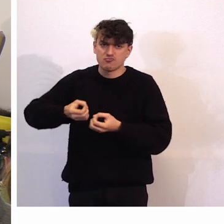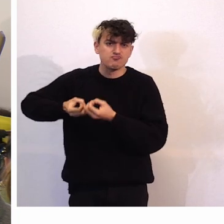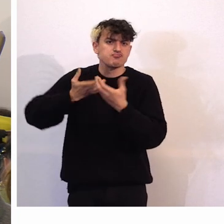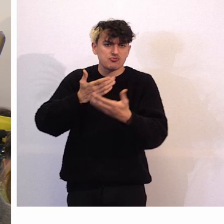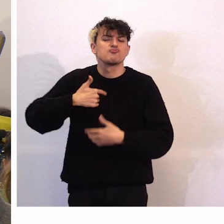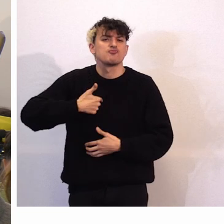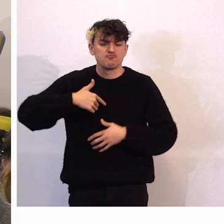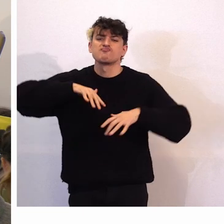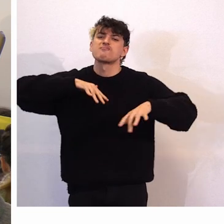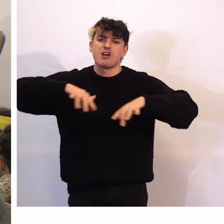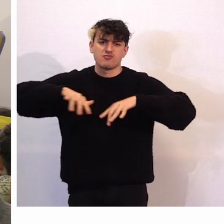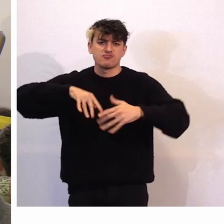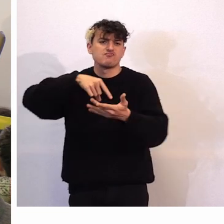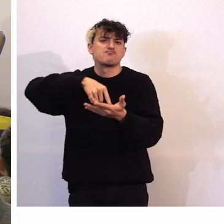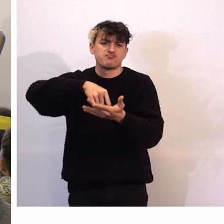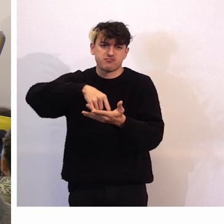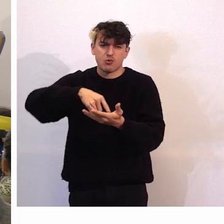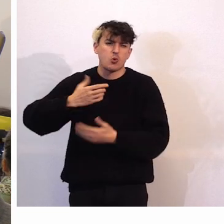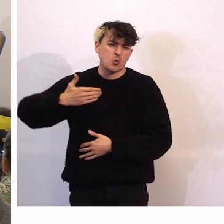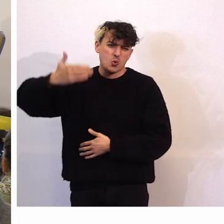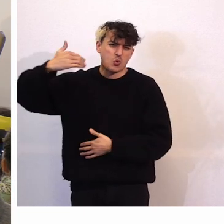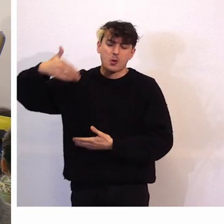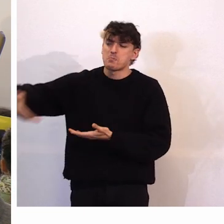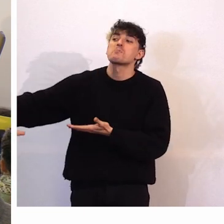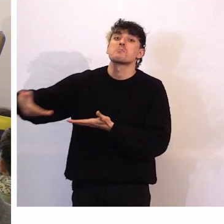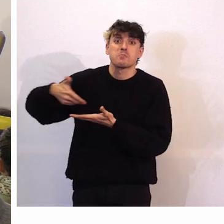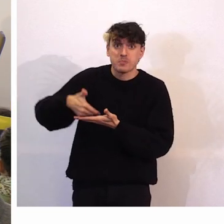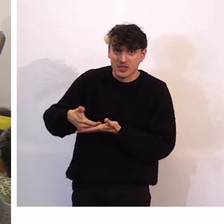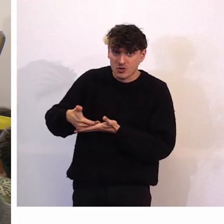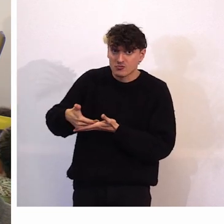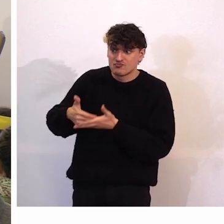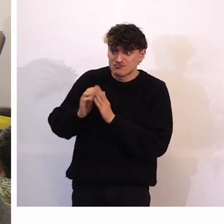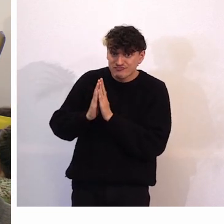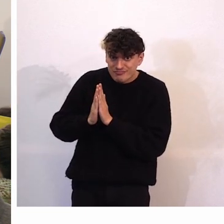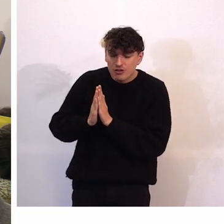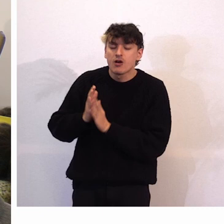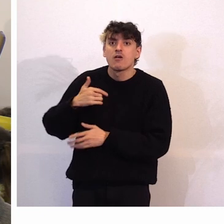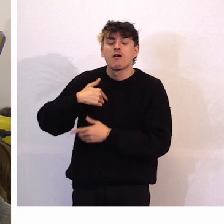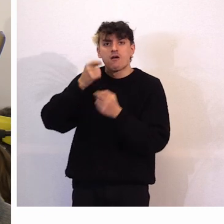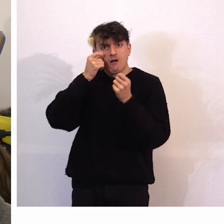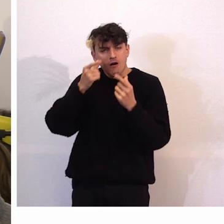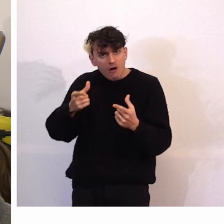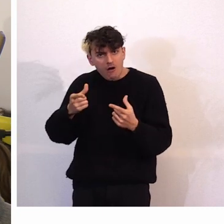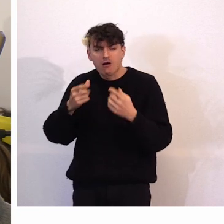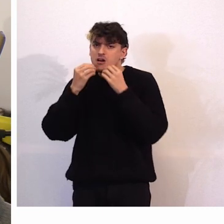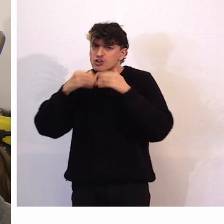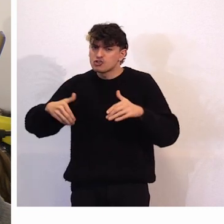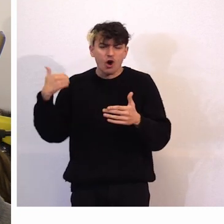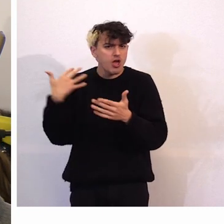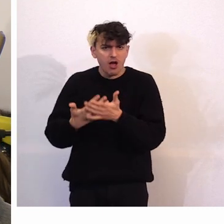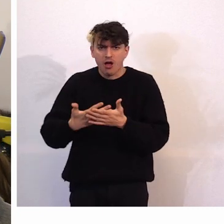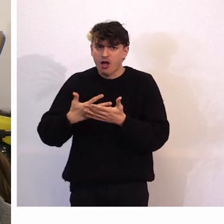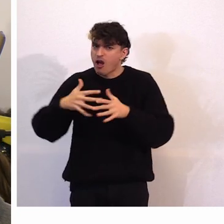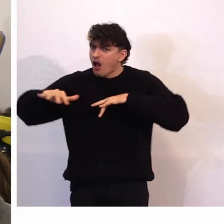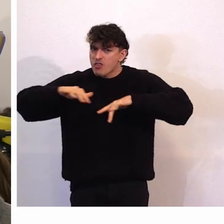activista. Cuando me lo pidieron, me di cuenta de que mi historia de activismo empezó